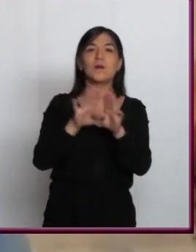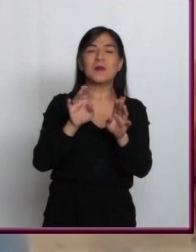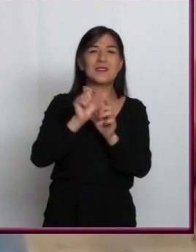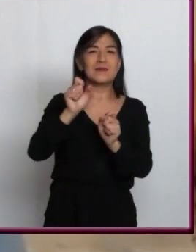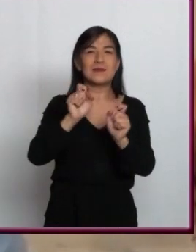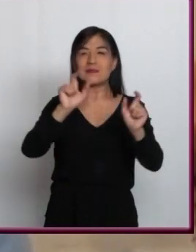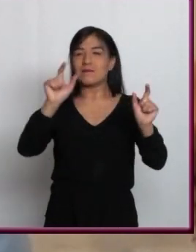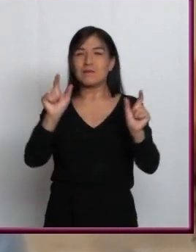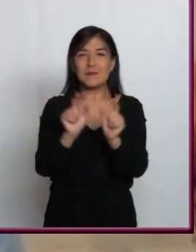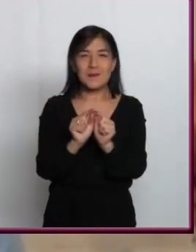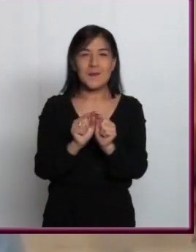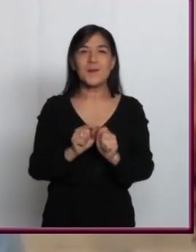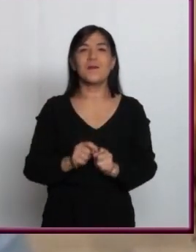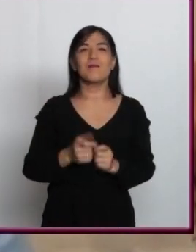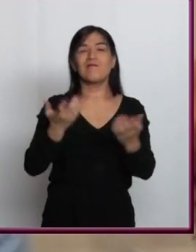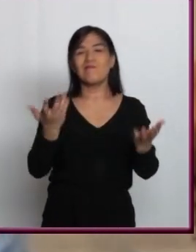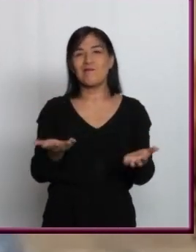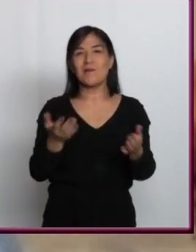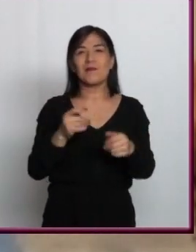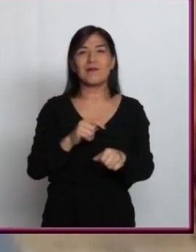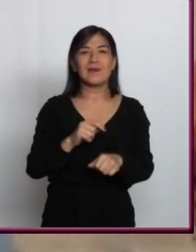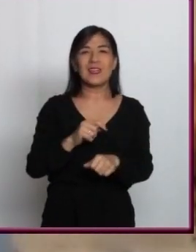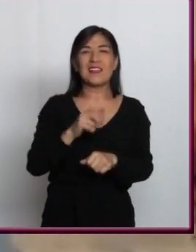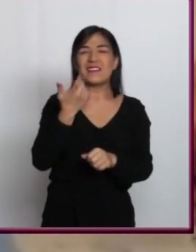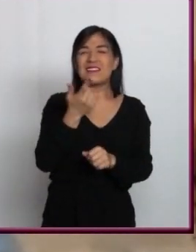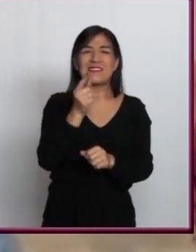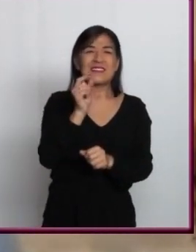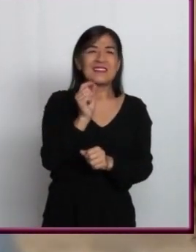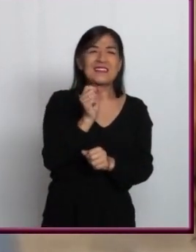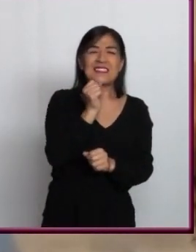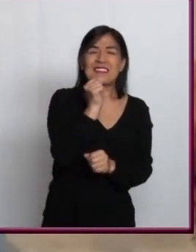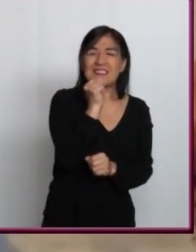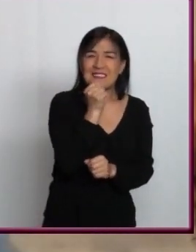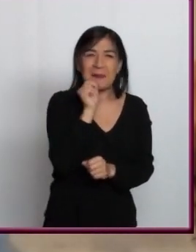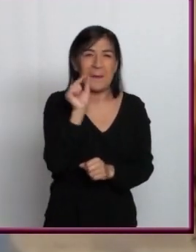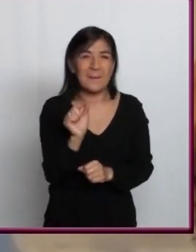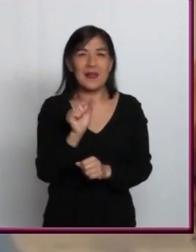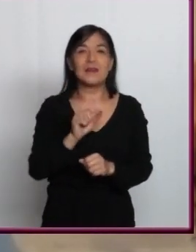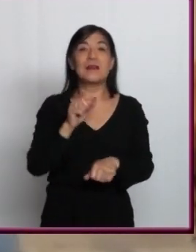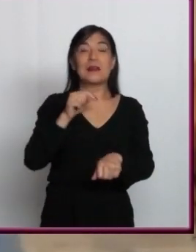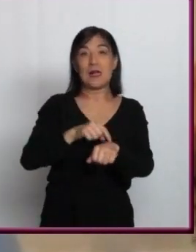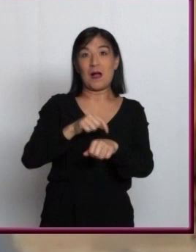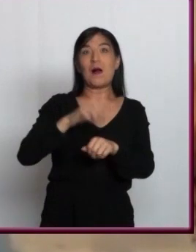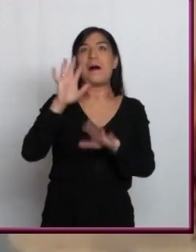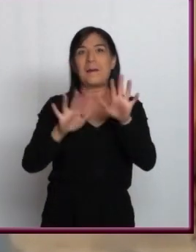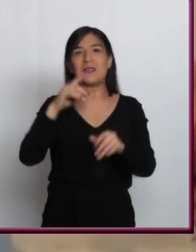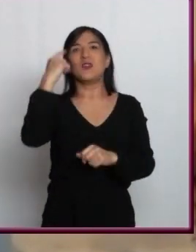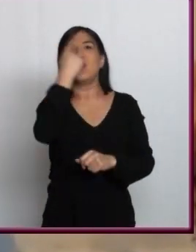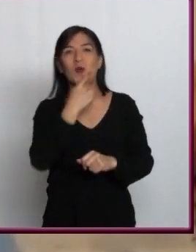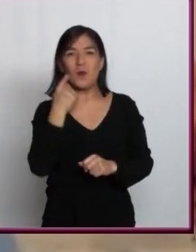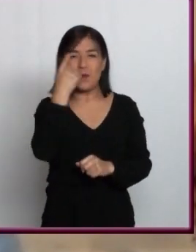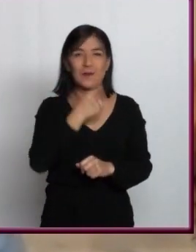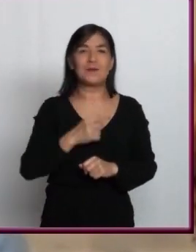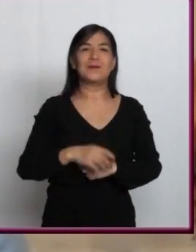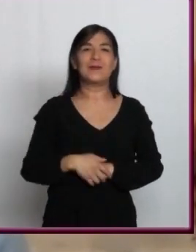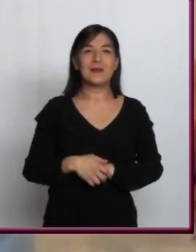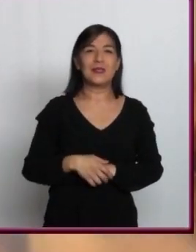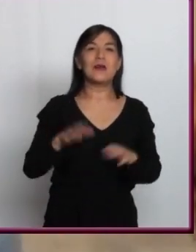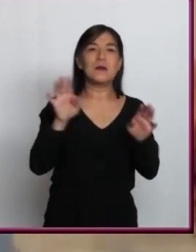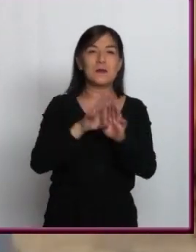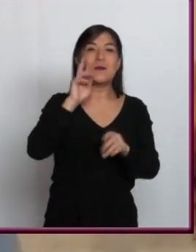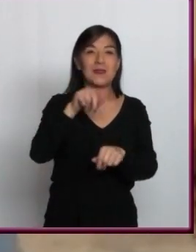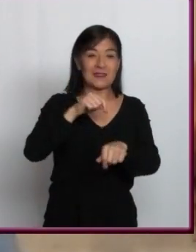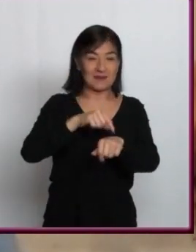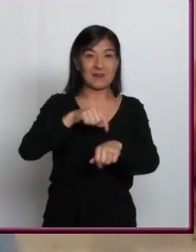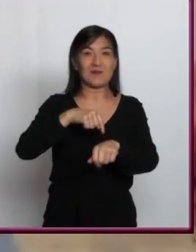cortas, pueden ser de unas décimas de segundo hasta incluso horas, y se diferencian, por ejemplo, de la